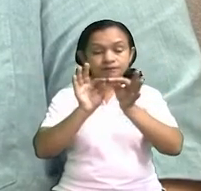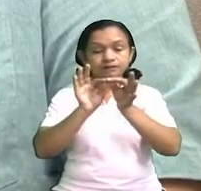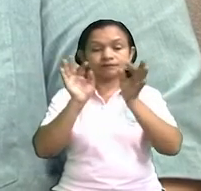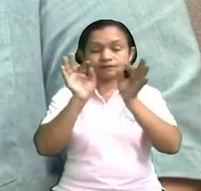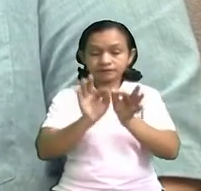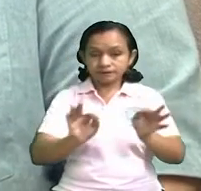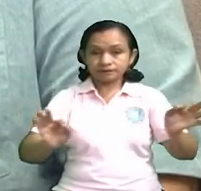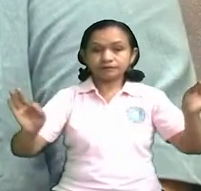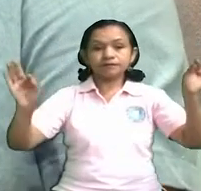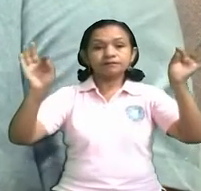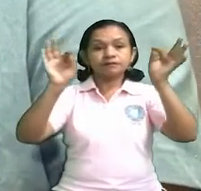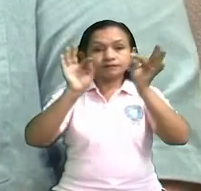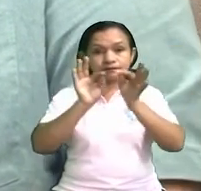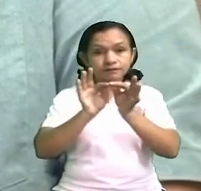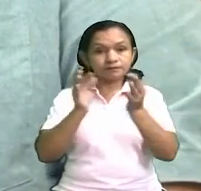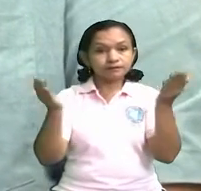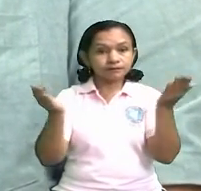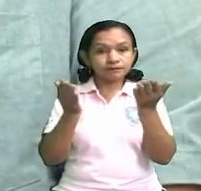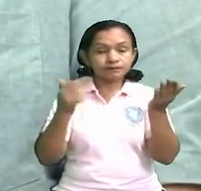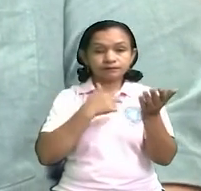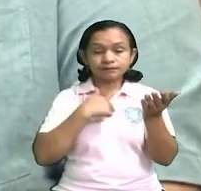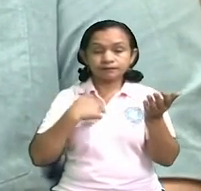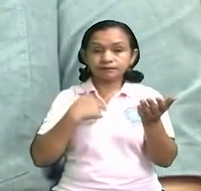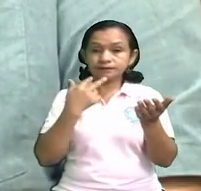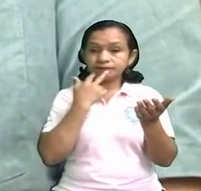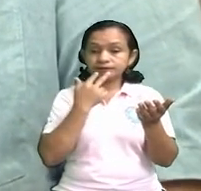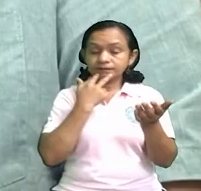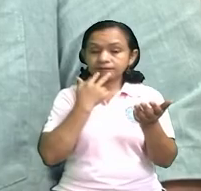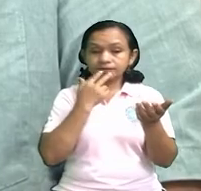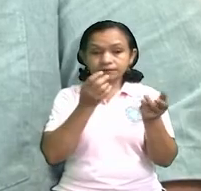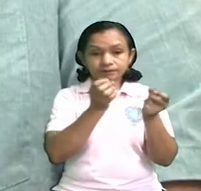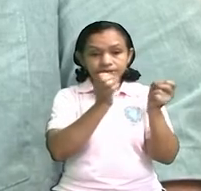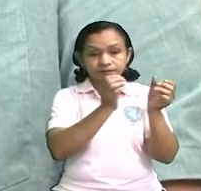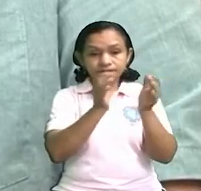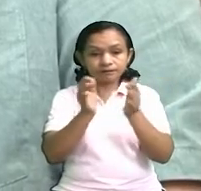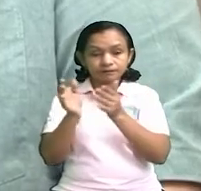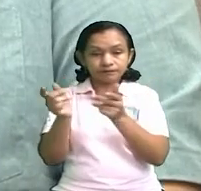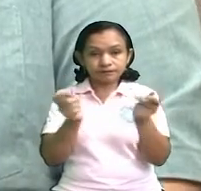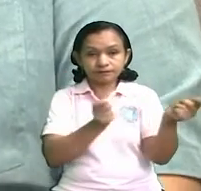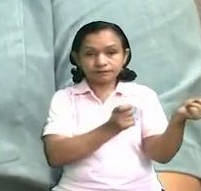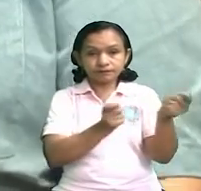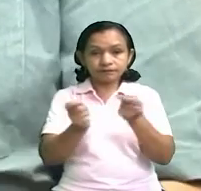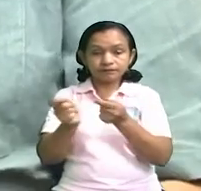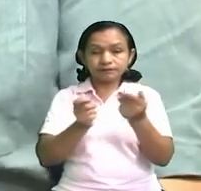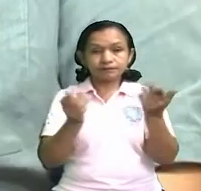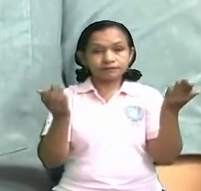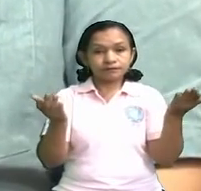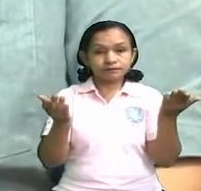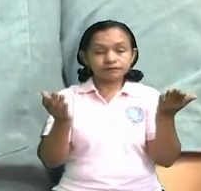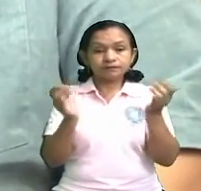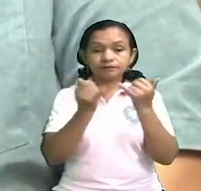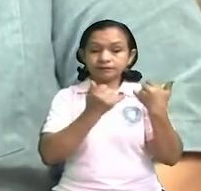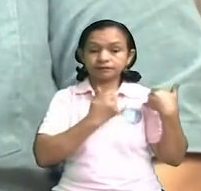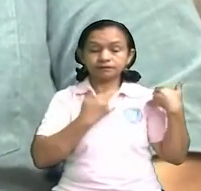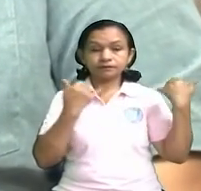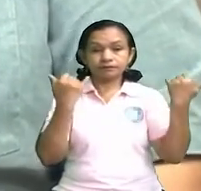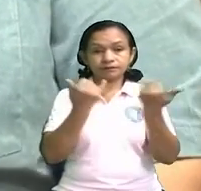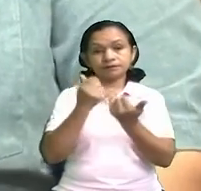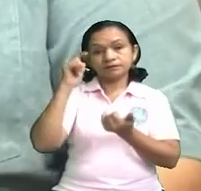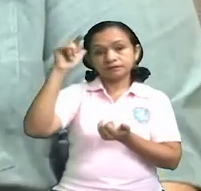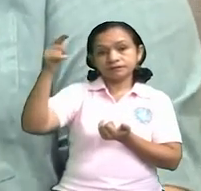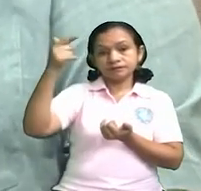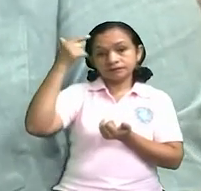muy importantes, pero no teníamos estructurado un componente dentro de una institución de